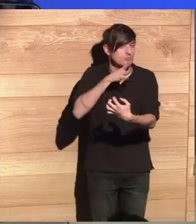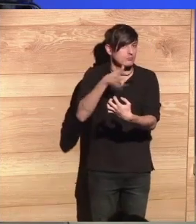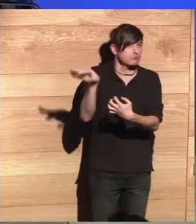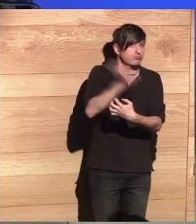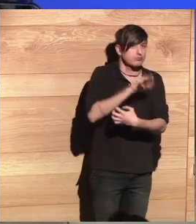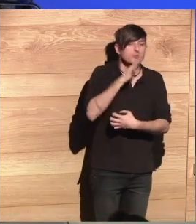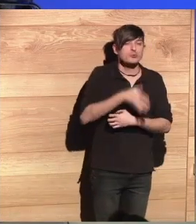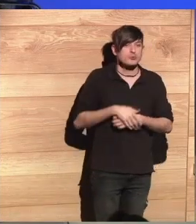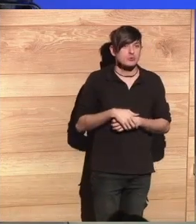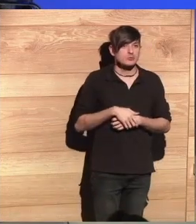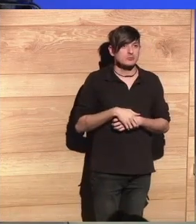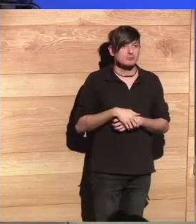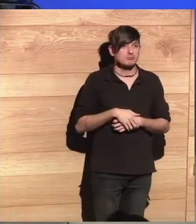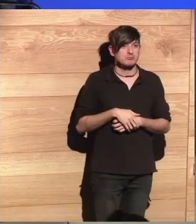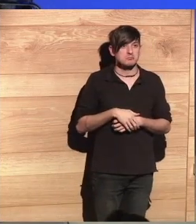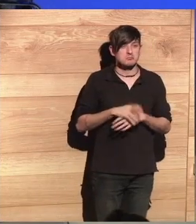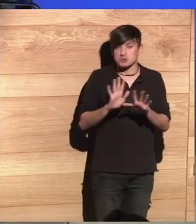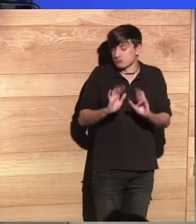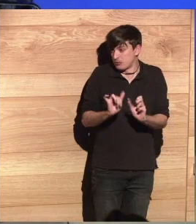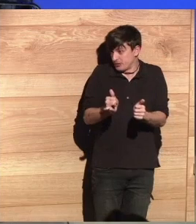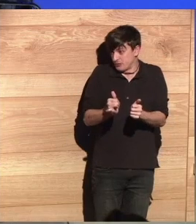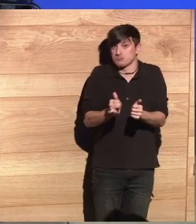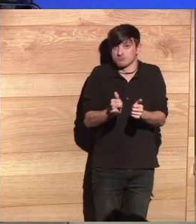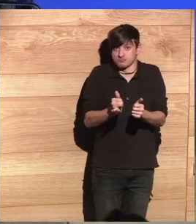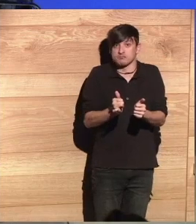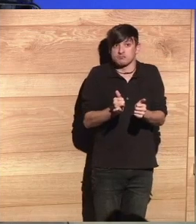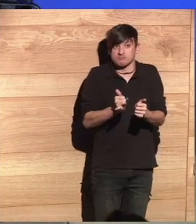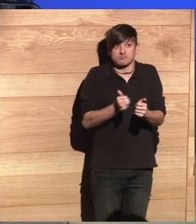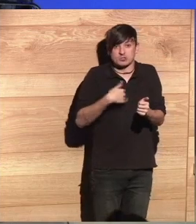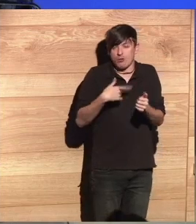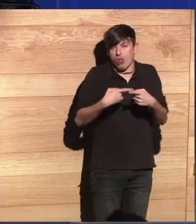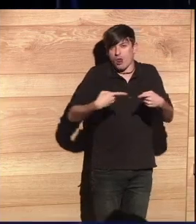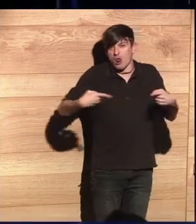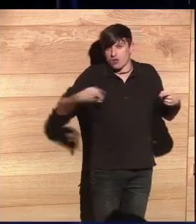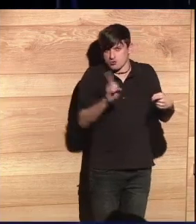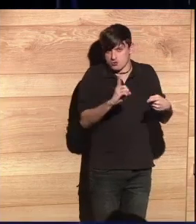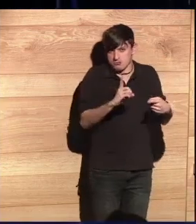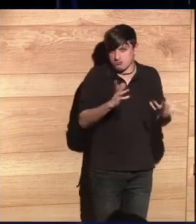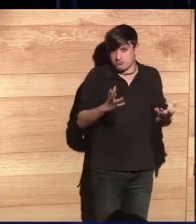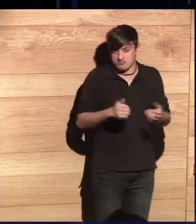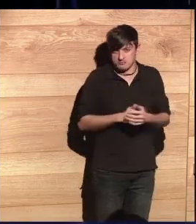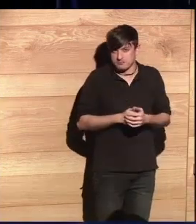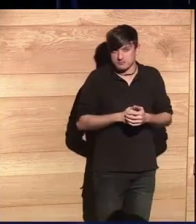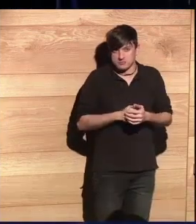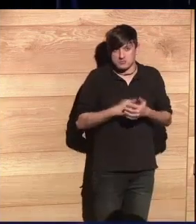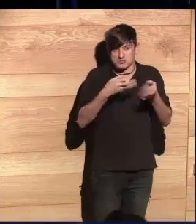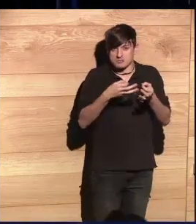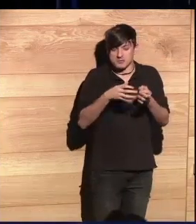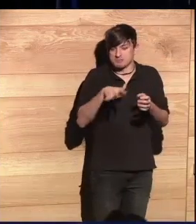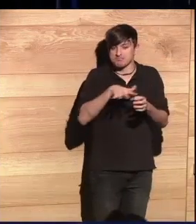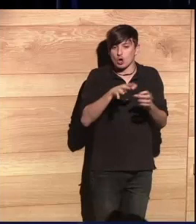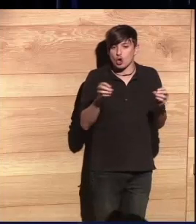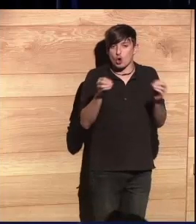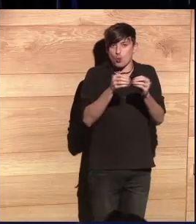por todos nosotros. Claro. Aquí. No, para empezar, no me voy a extender mucho en esto, pero hay siempre estos lugares comunes en los